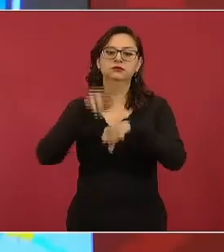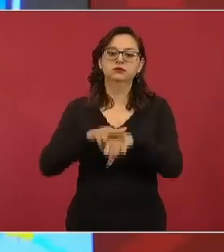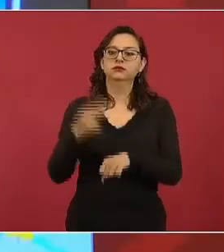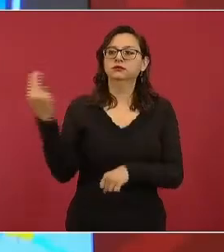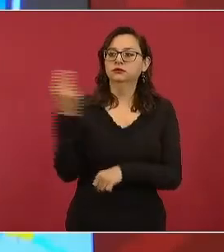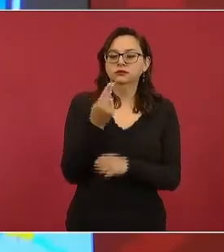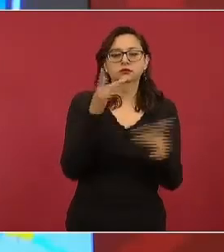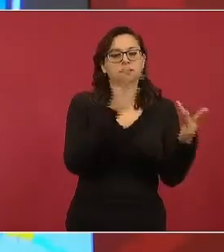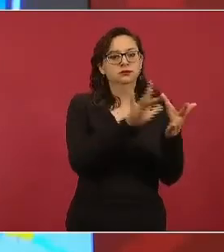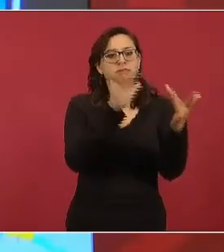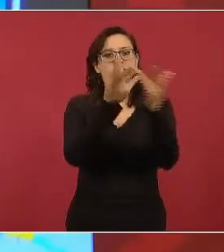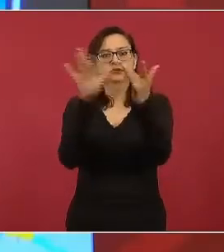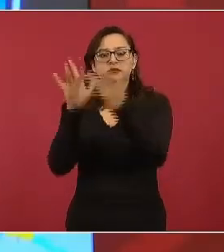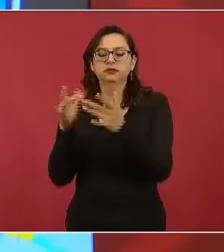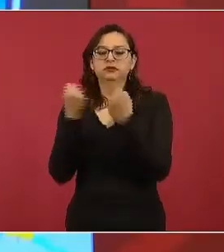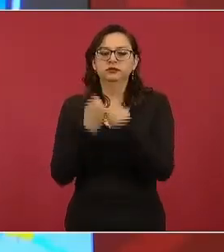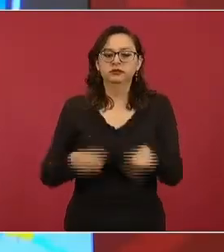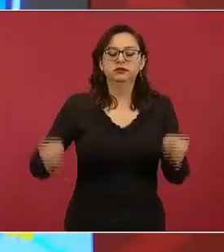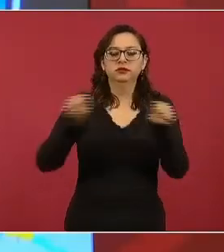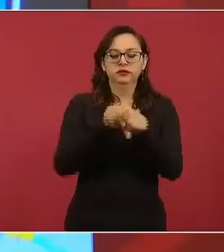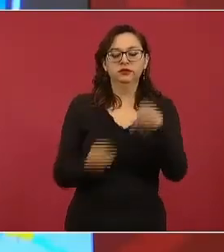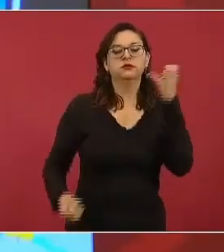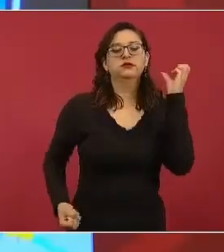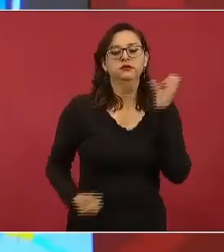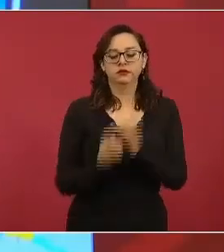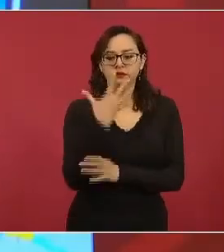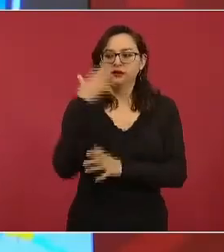Se necesitan nuevas tecnologías.